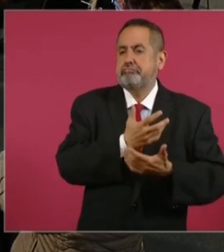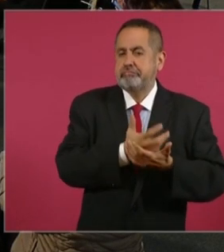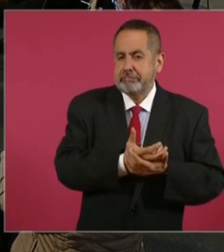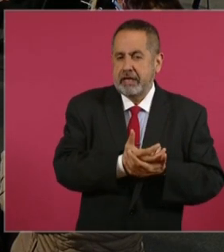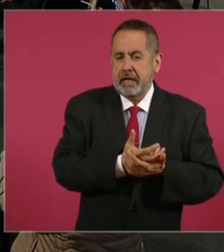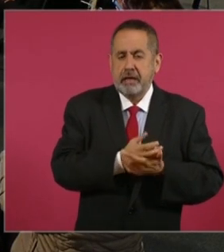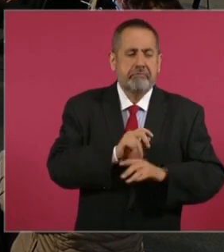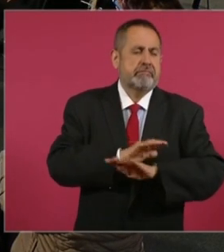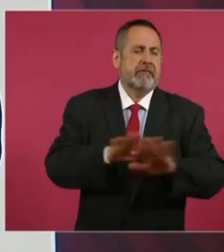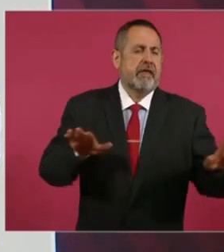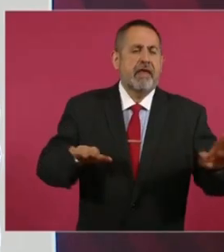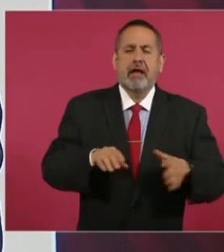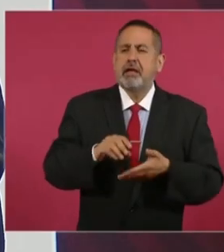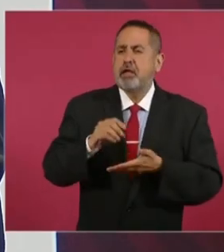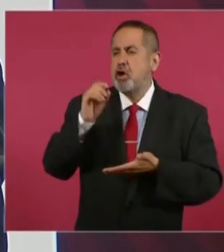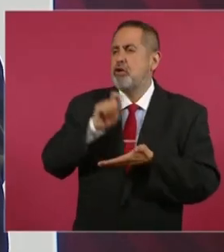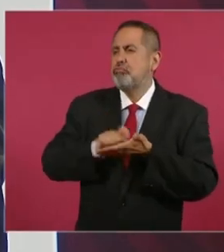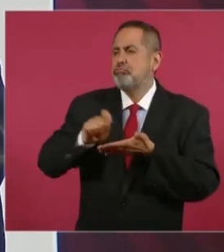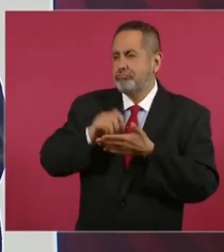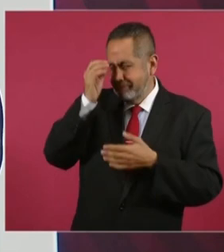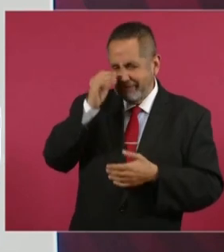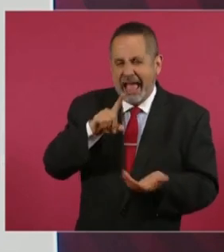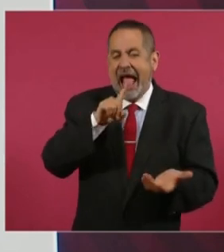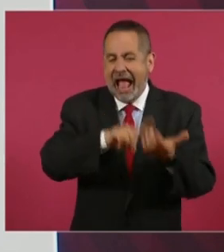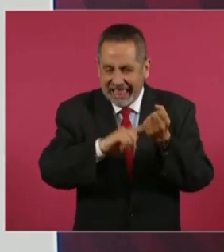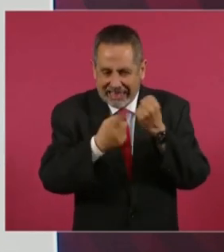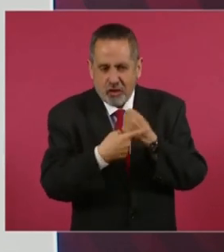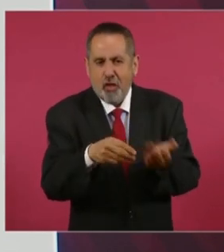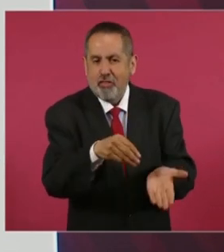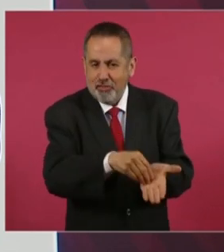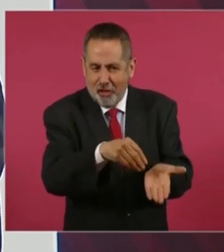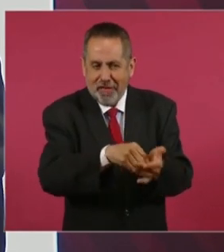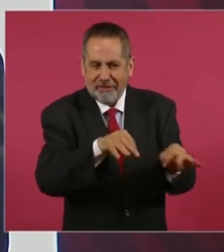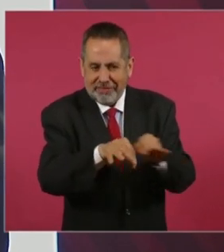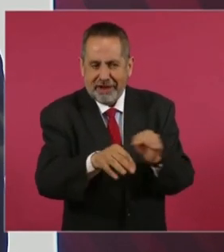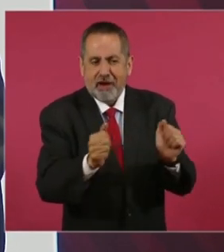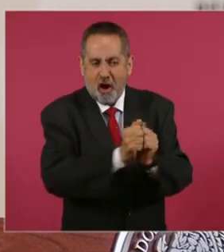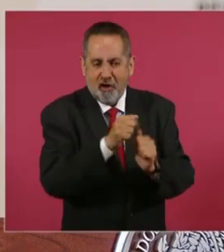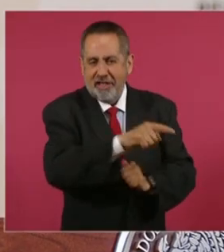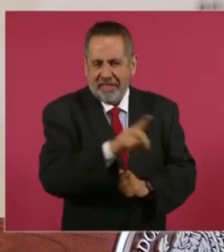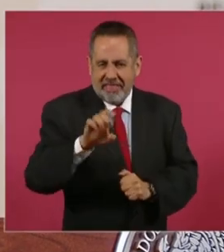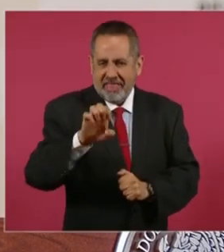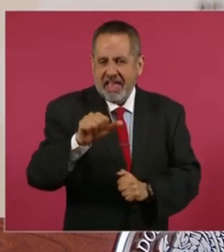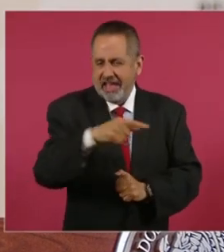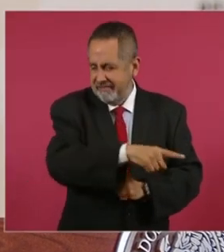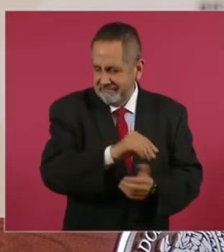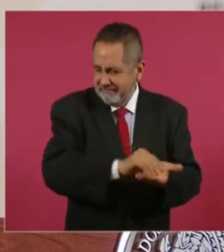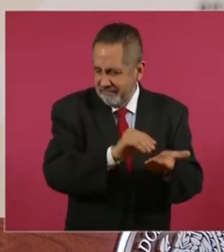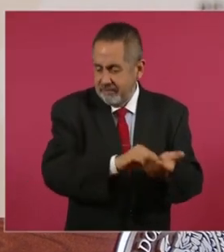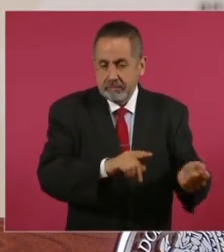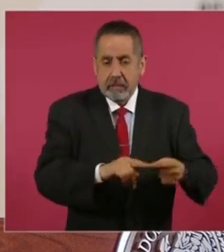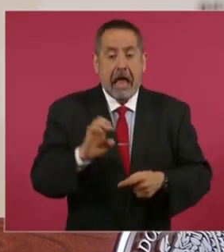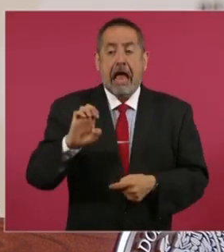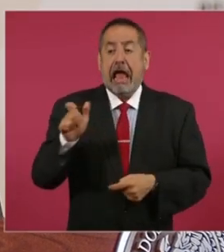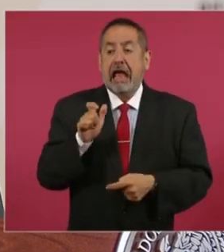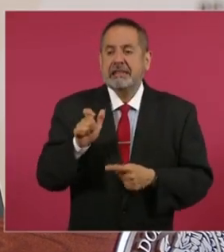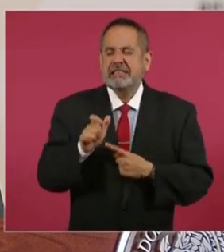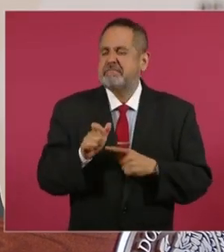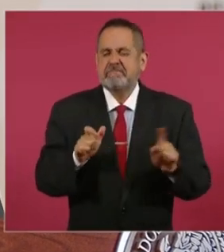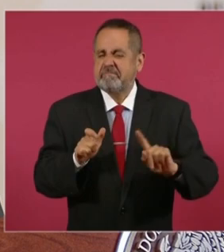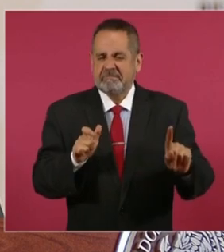o sea, creo que esté en activo porque siempre esa